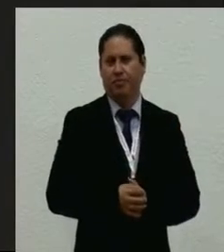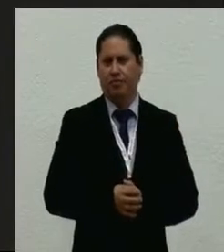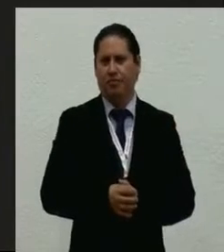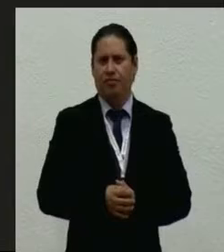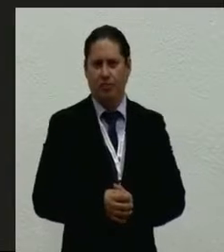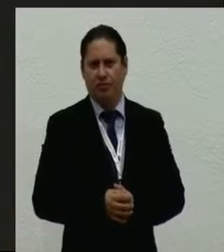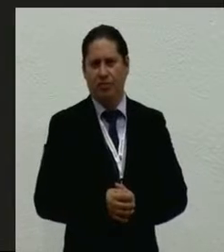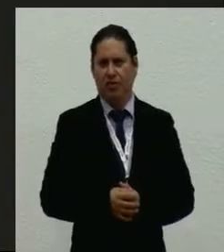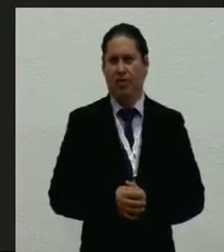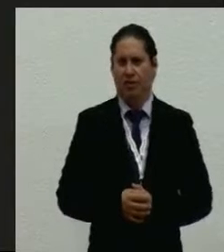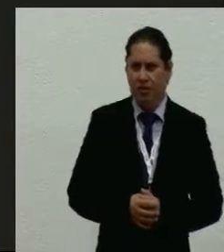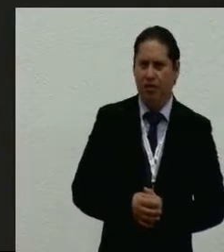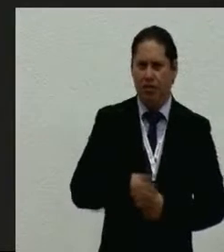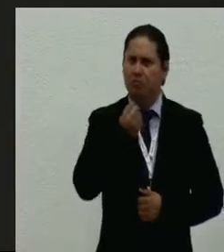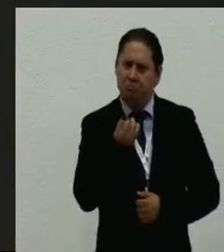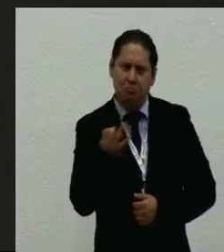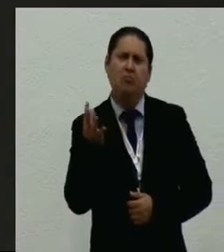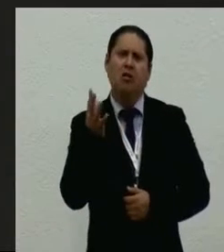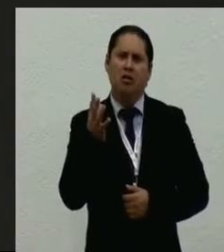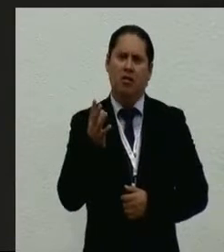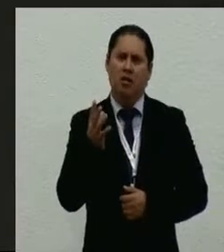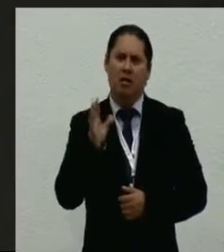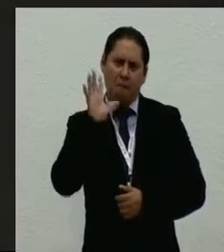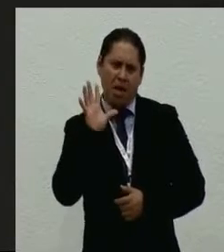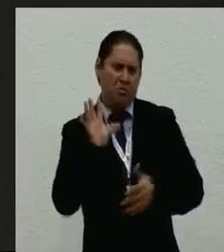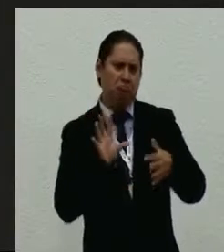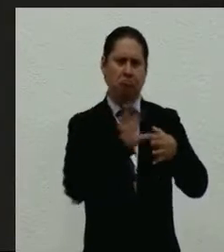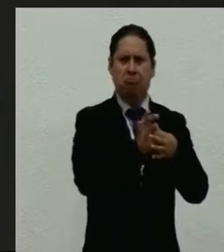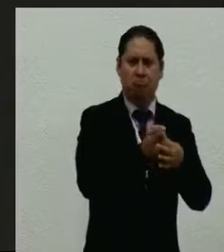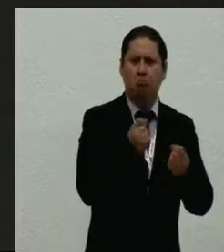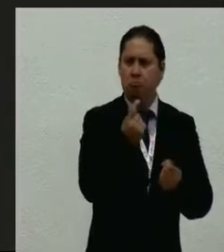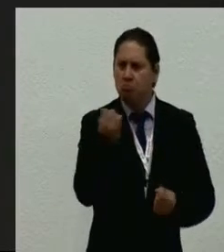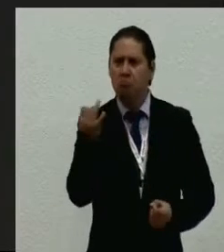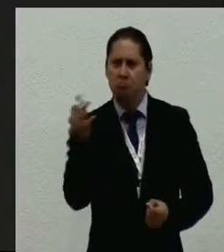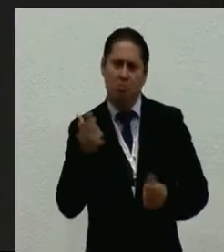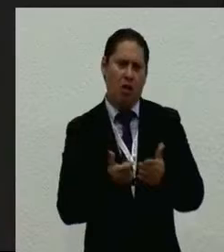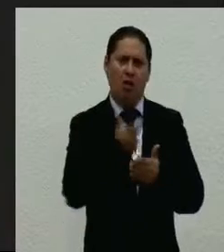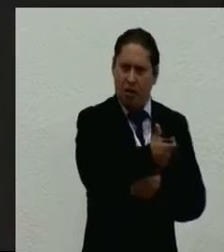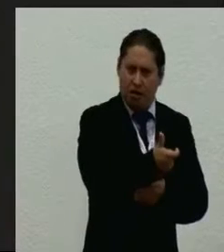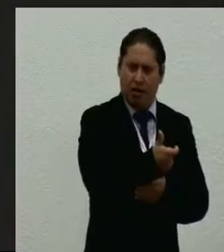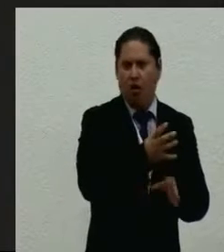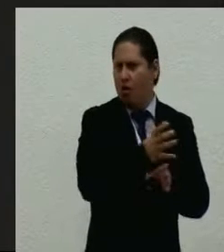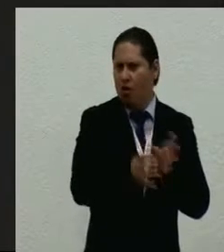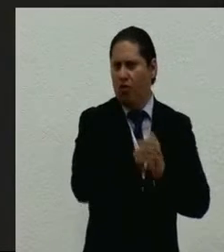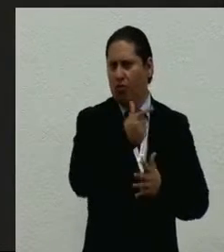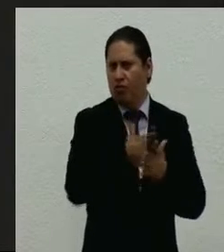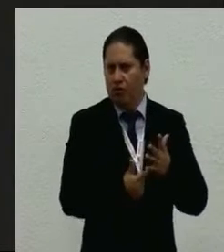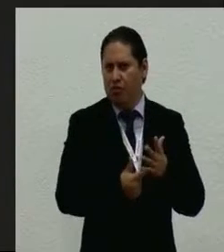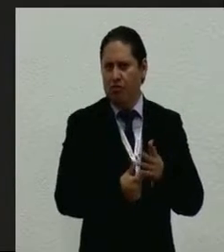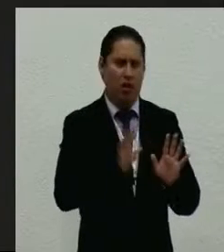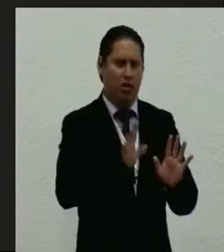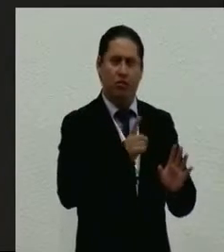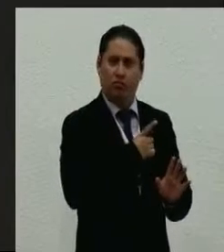y aunque en algunos casos dependan financieramente de la tesorería municipal. Pero es darle vida, es el derecho